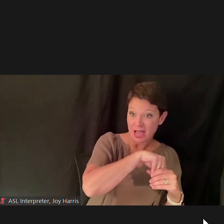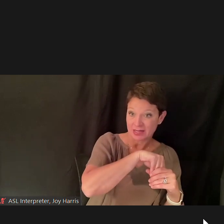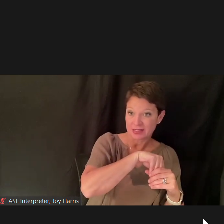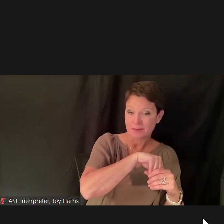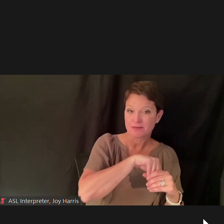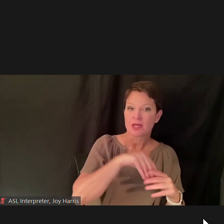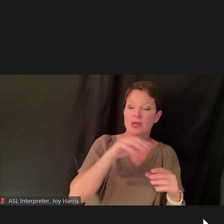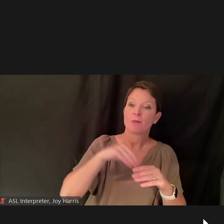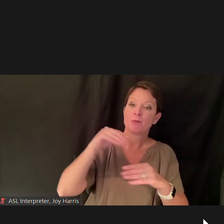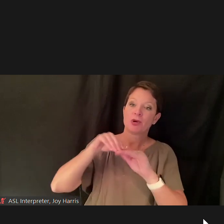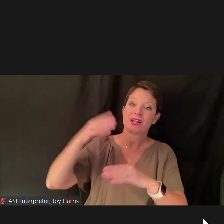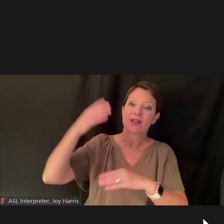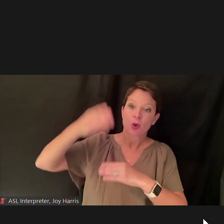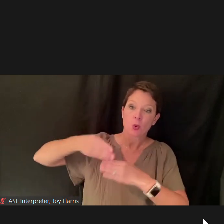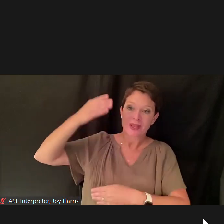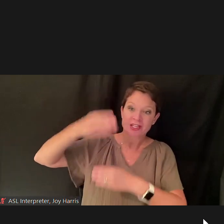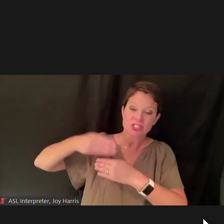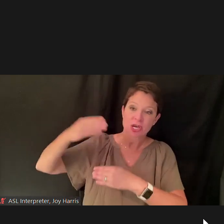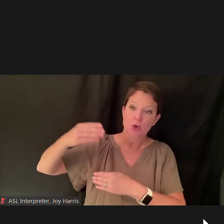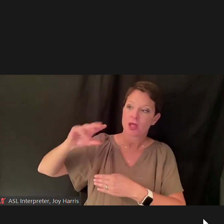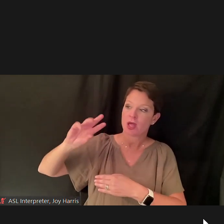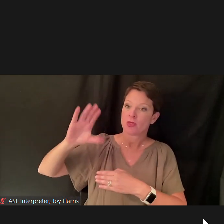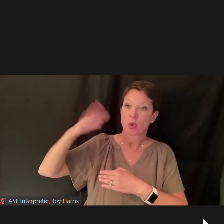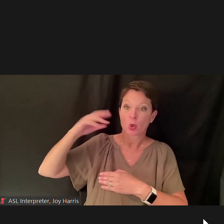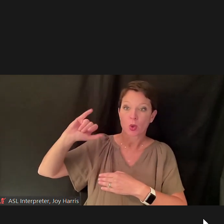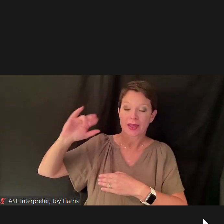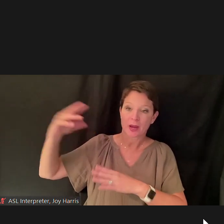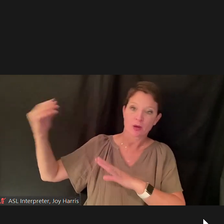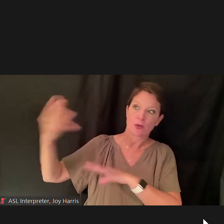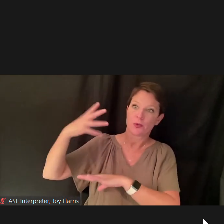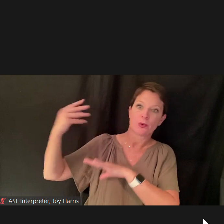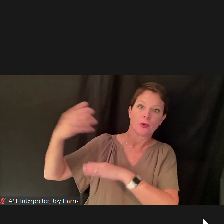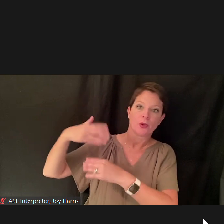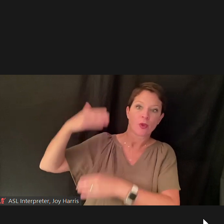cuando la temperatura está más caliente adentro que afuera.